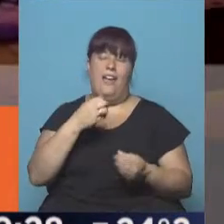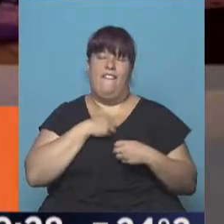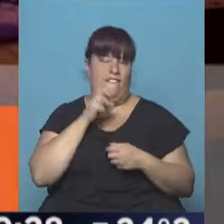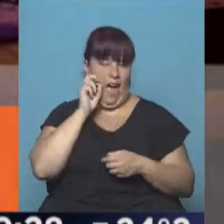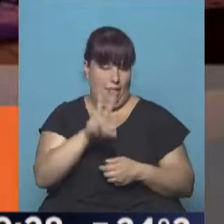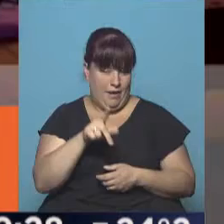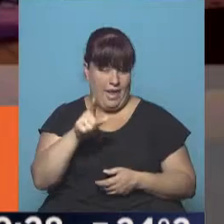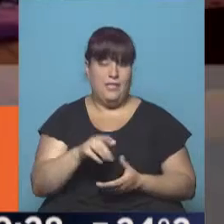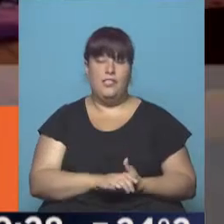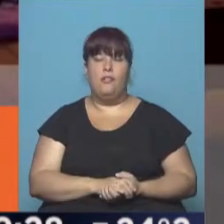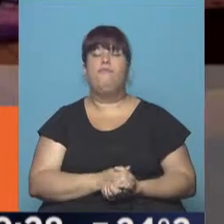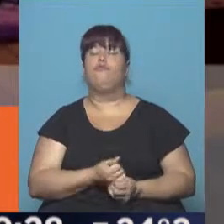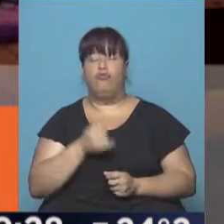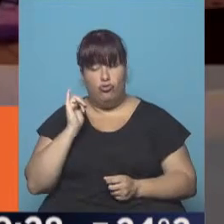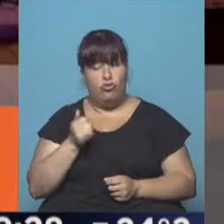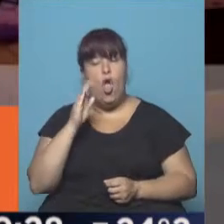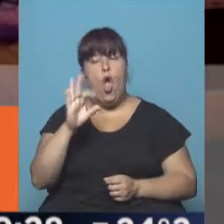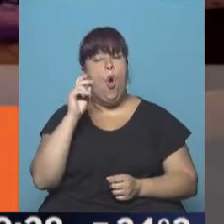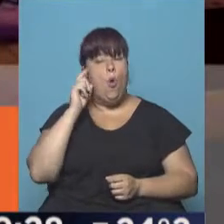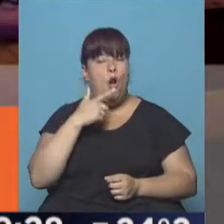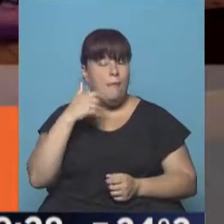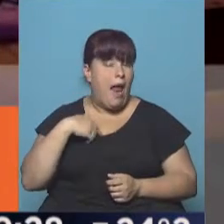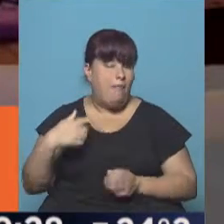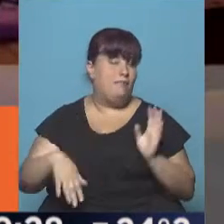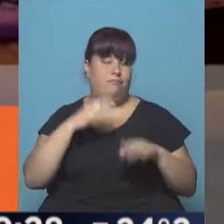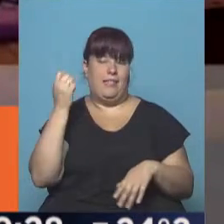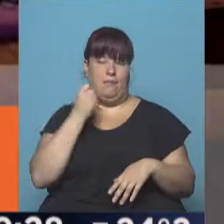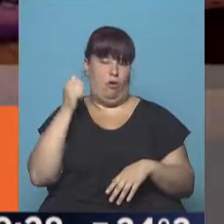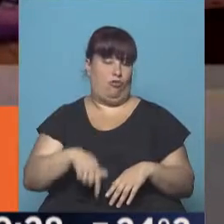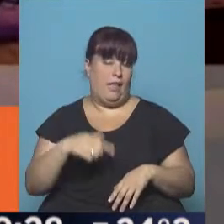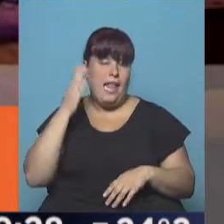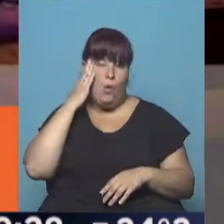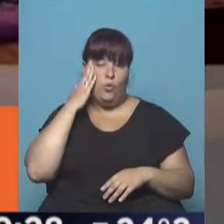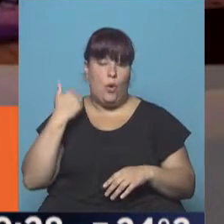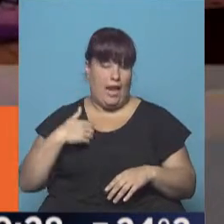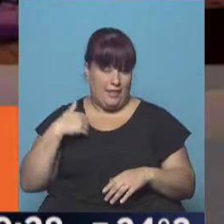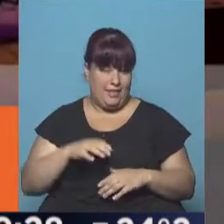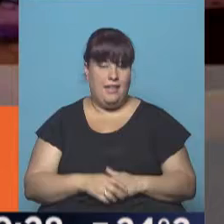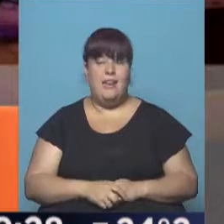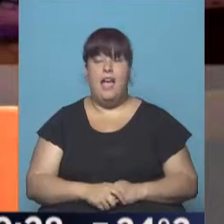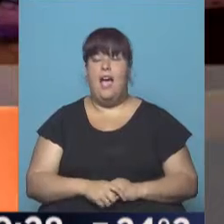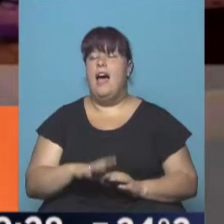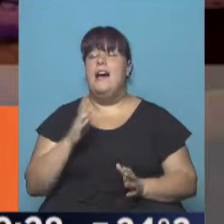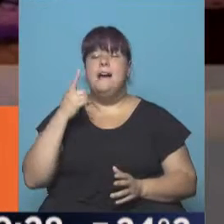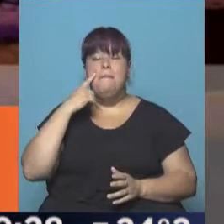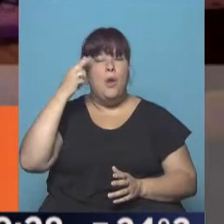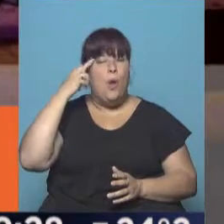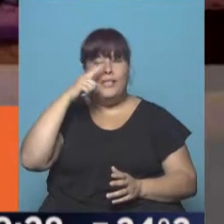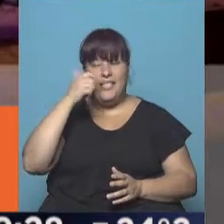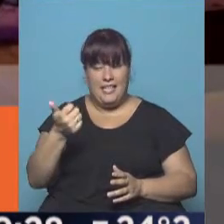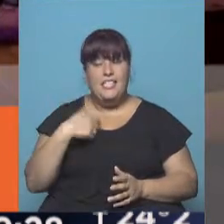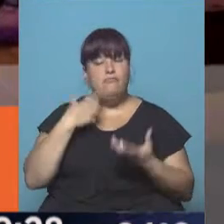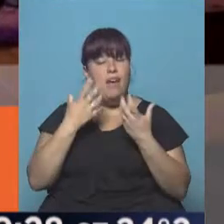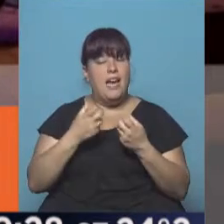admiración por Borges. Sí, Borges es para mí el punto más alto que tiene la cultura argentina, ¿no? En 1976 grabé